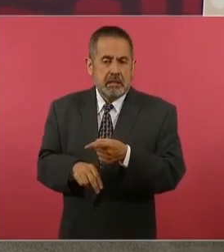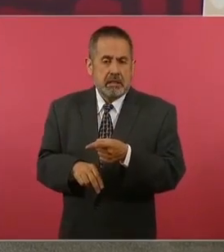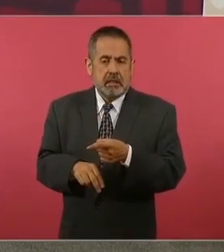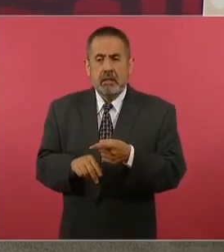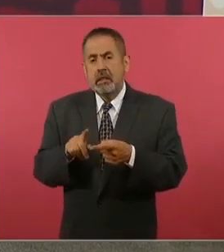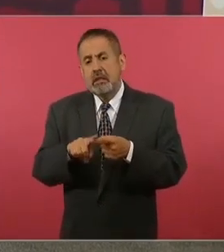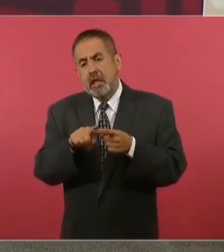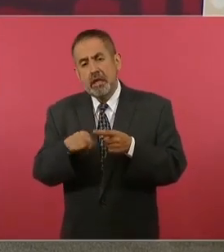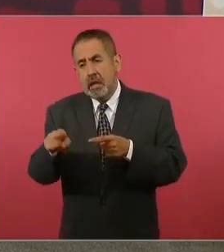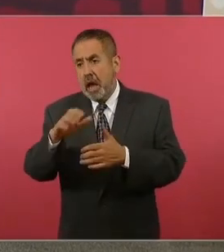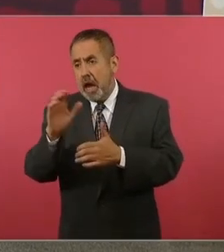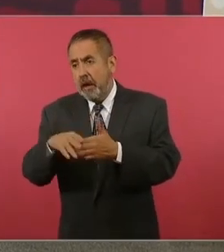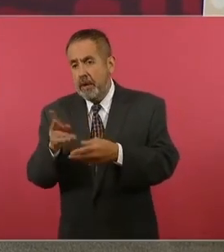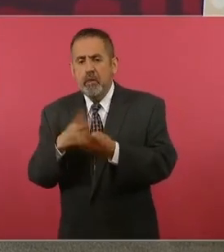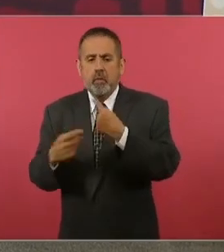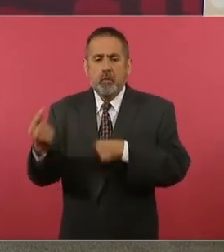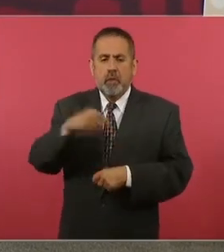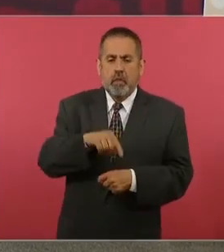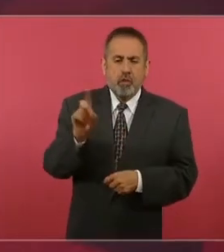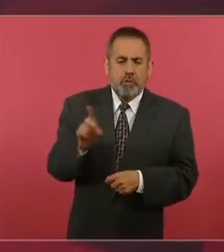y de ahí de regreso, el domingo,